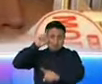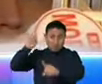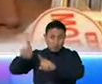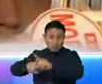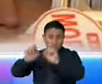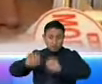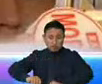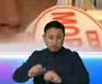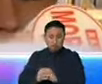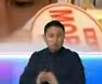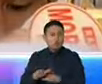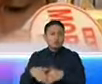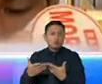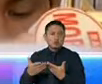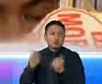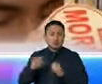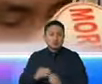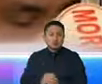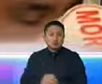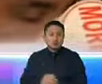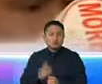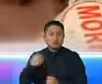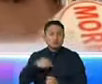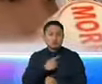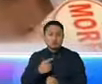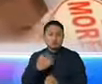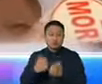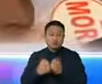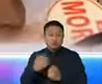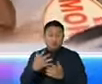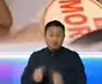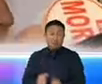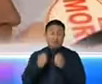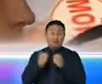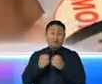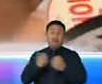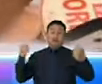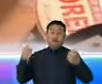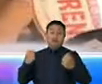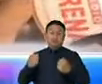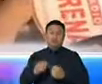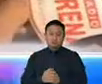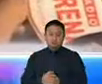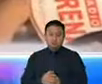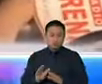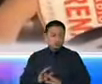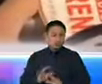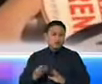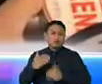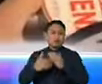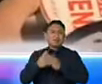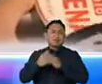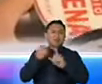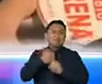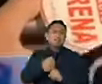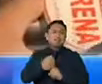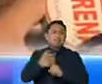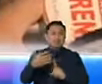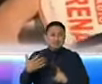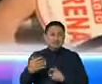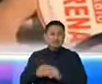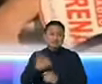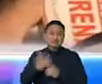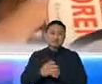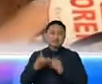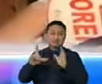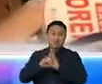propicie una salida que no queremos que sea traumática, que no queremos que sea una salida que pueda provocar algún tipo de disonancia